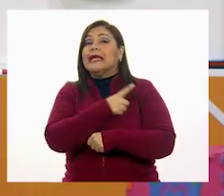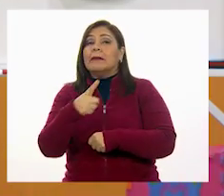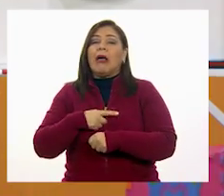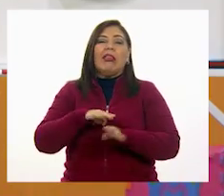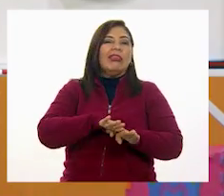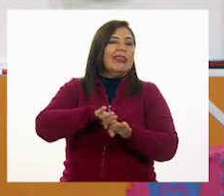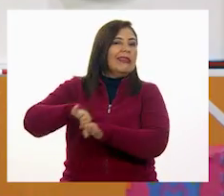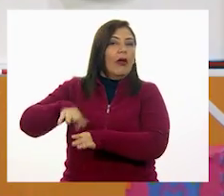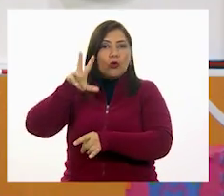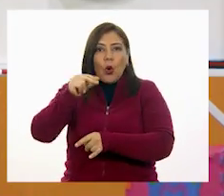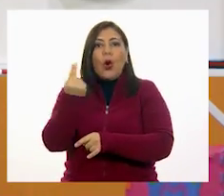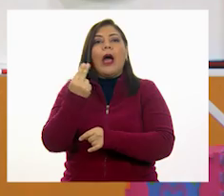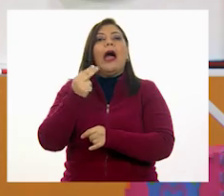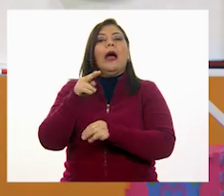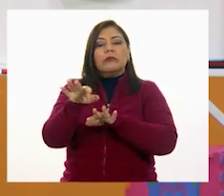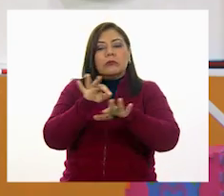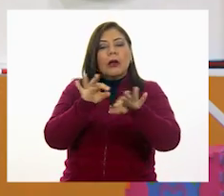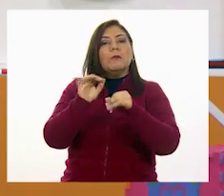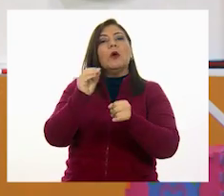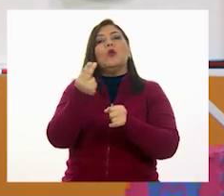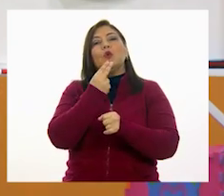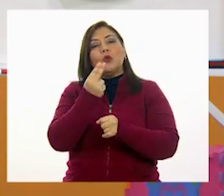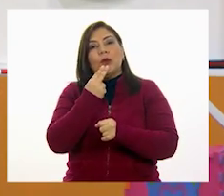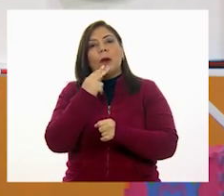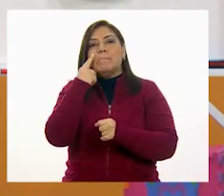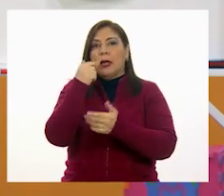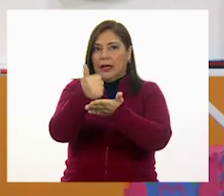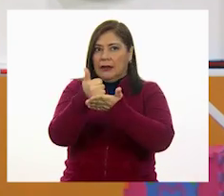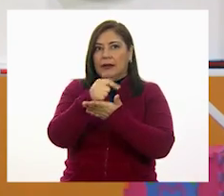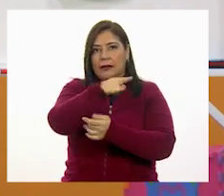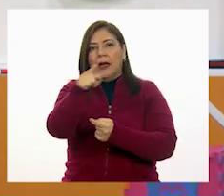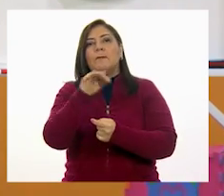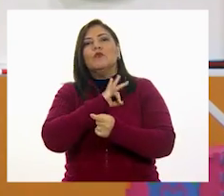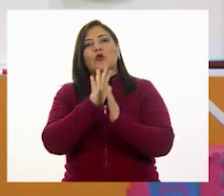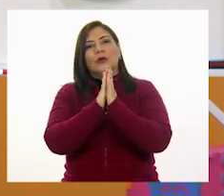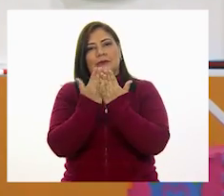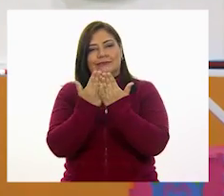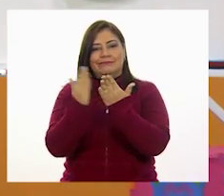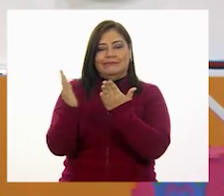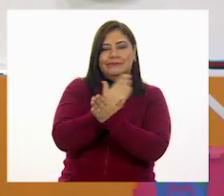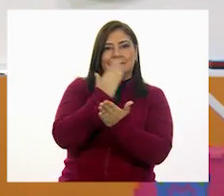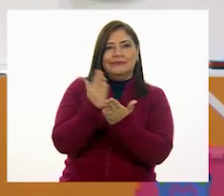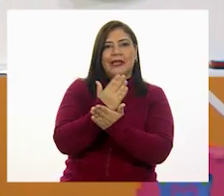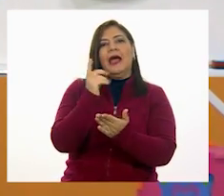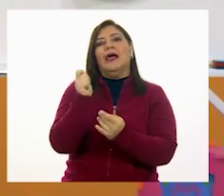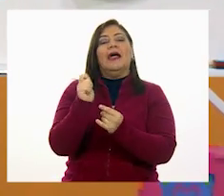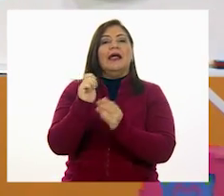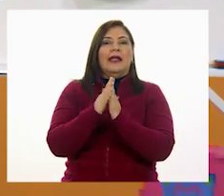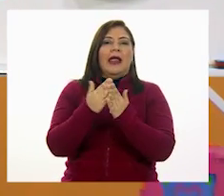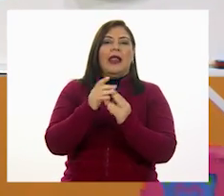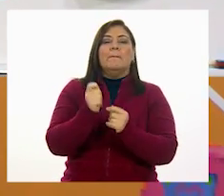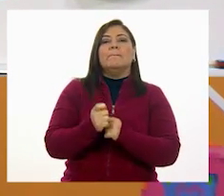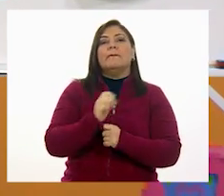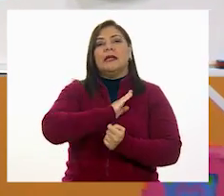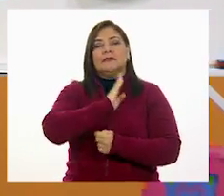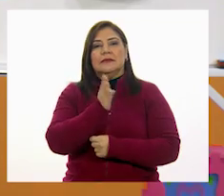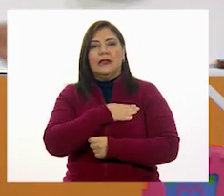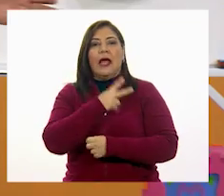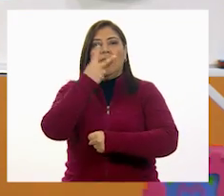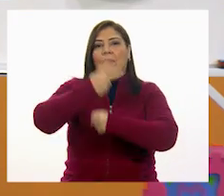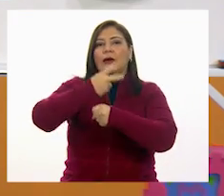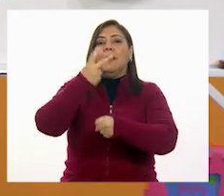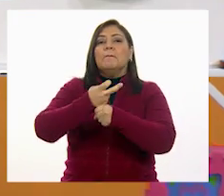Utilizándolos. Y ustedes me van a ayudar. Para eso, les voy a pedir que abran su libro de lengua materna español, segundo grado, en la